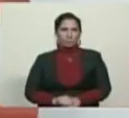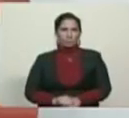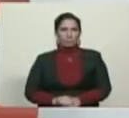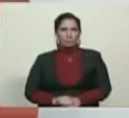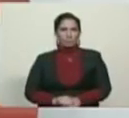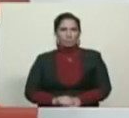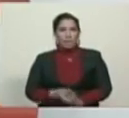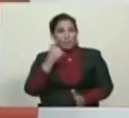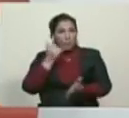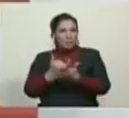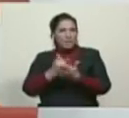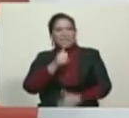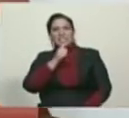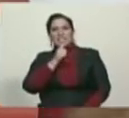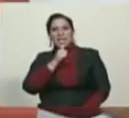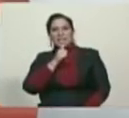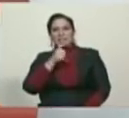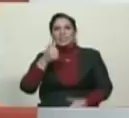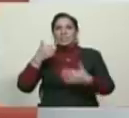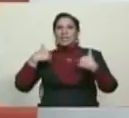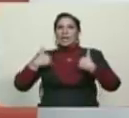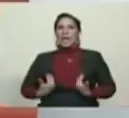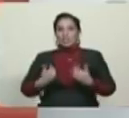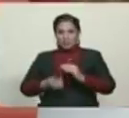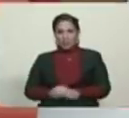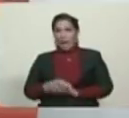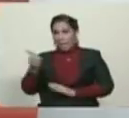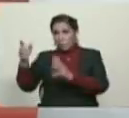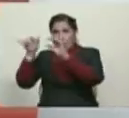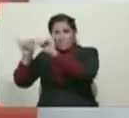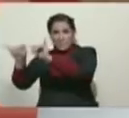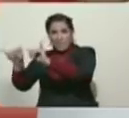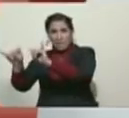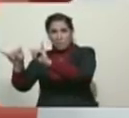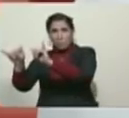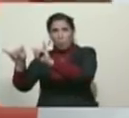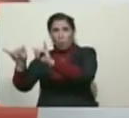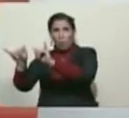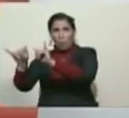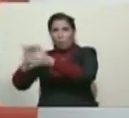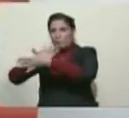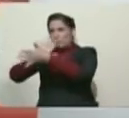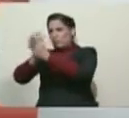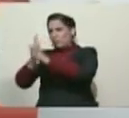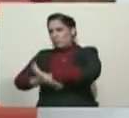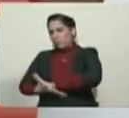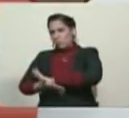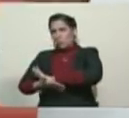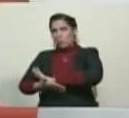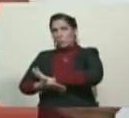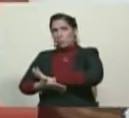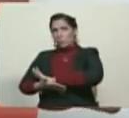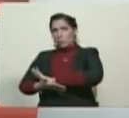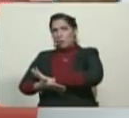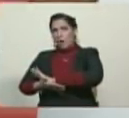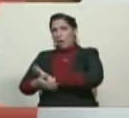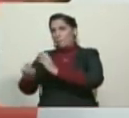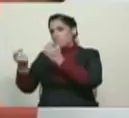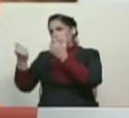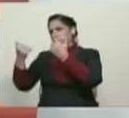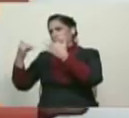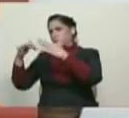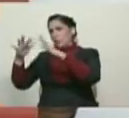Vamos a ver quién se cansa. Ellos han llevado a la quiebra y a la ruina a una cantidad de empresarios y